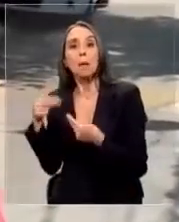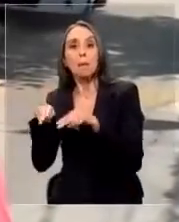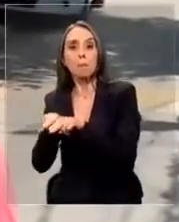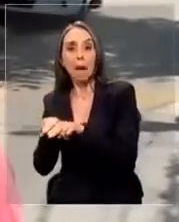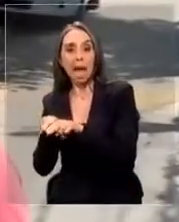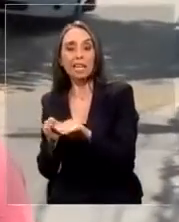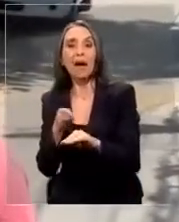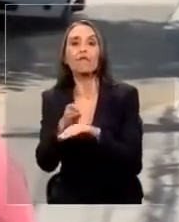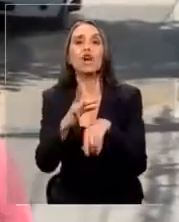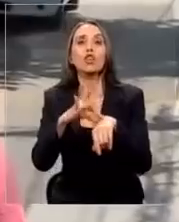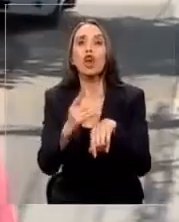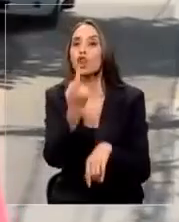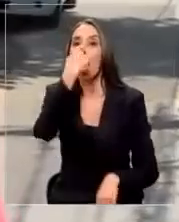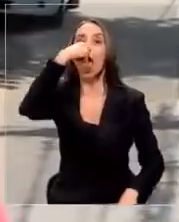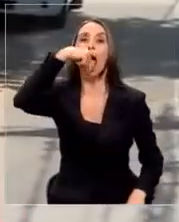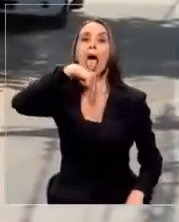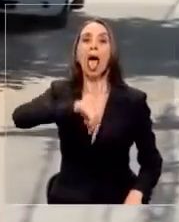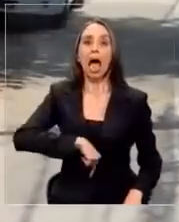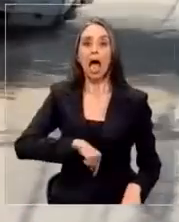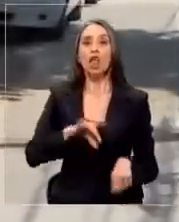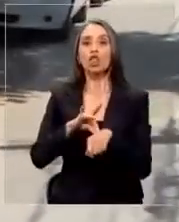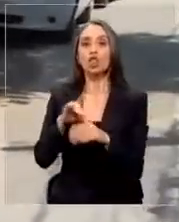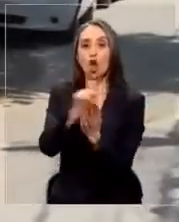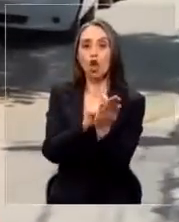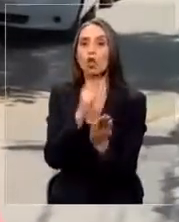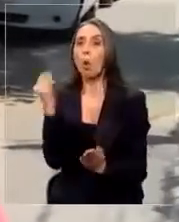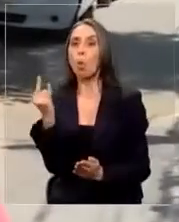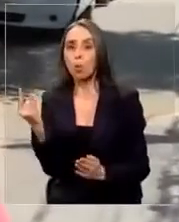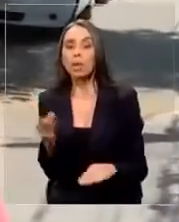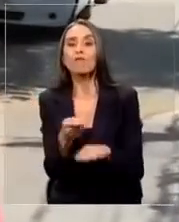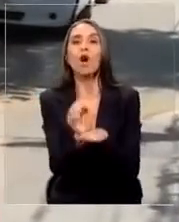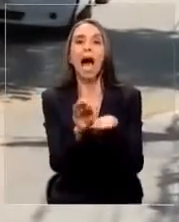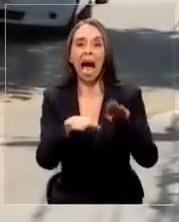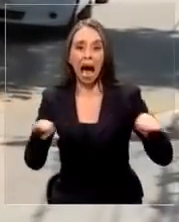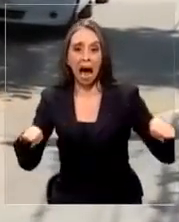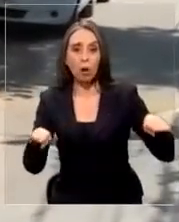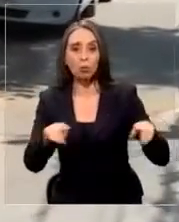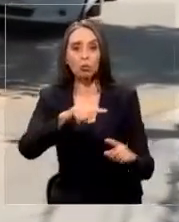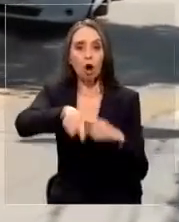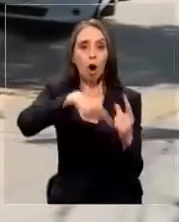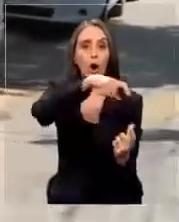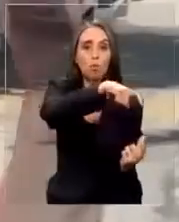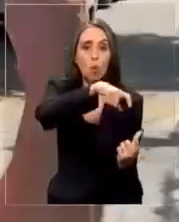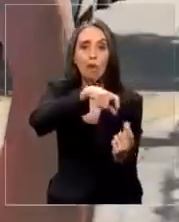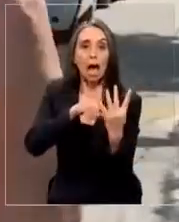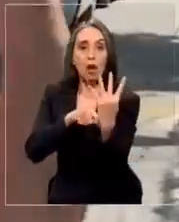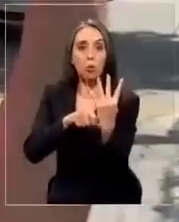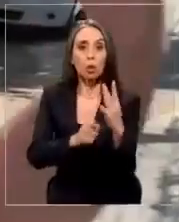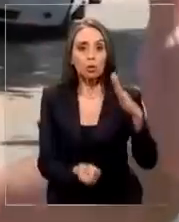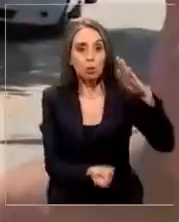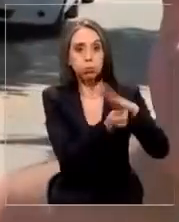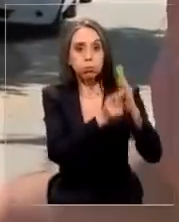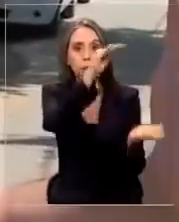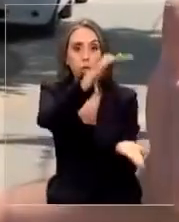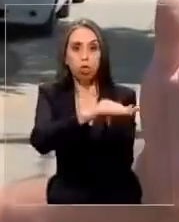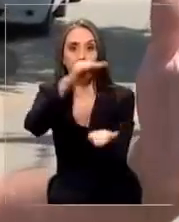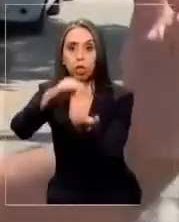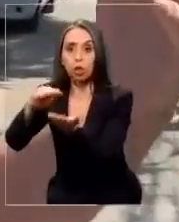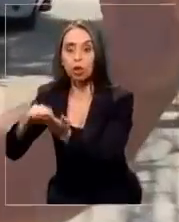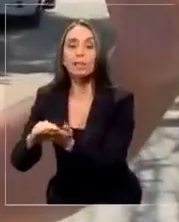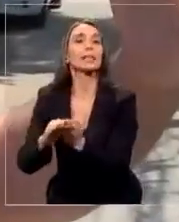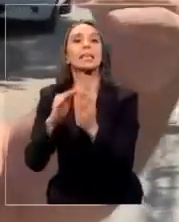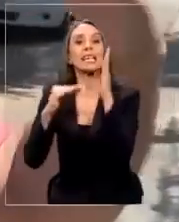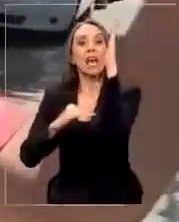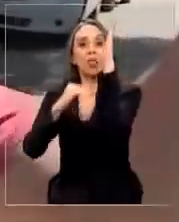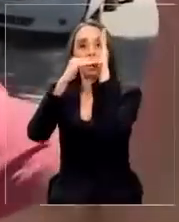se tenía que hacer una endoscopia, porque el médico lo ve urgente. Llego al estacionamiento y me encuentro el neumático desinflado, completo. Los departamentos que están al lado del centro